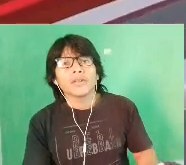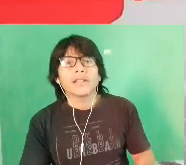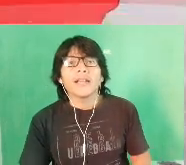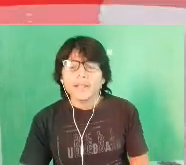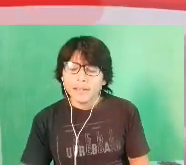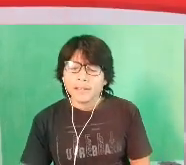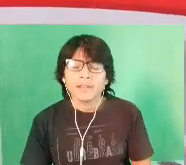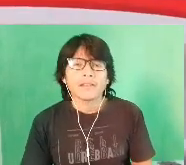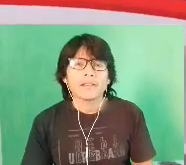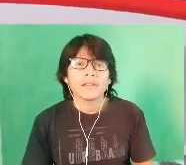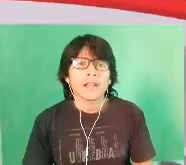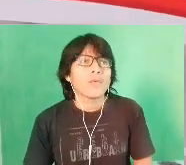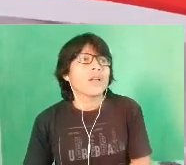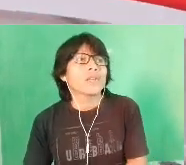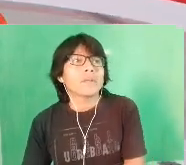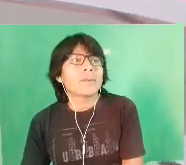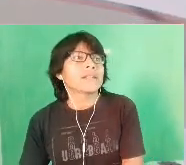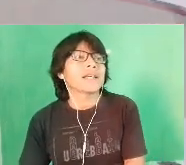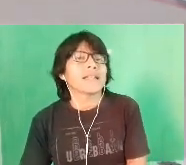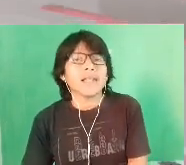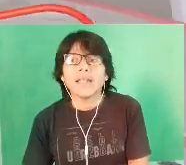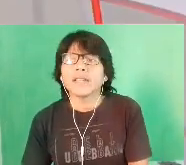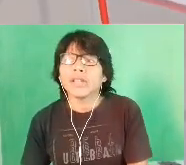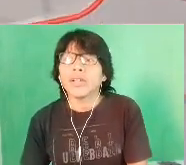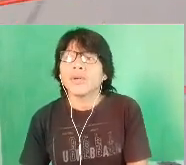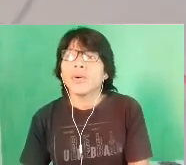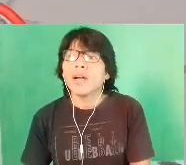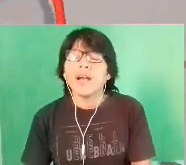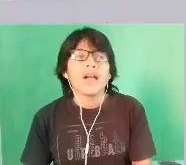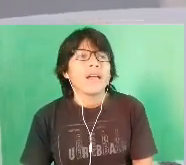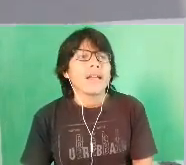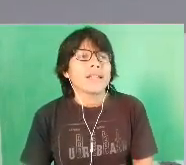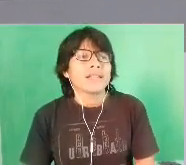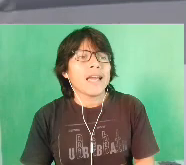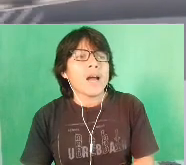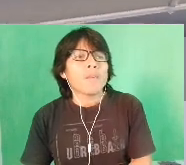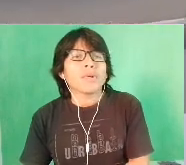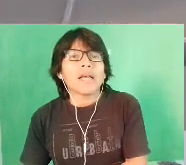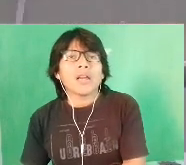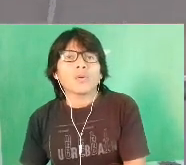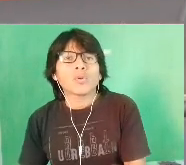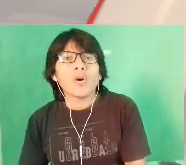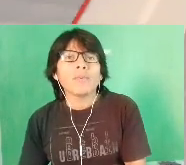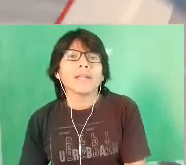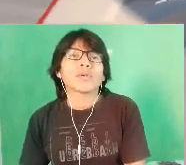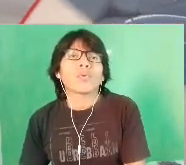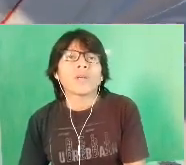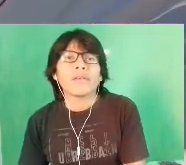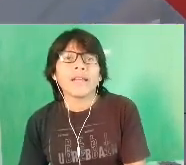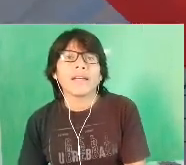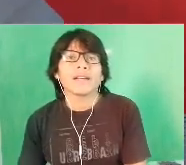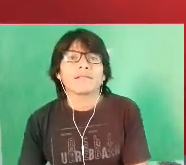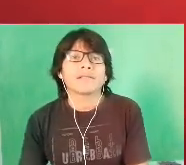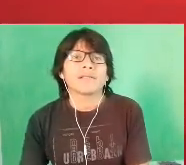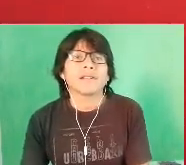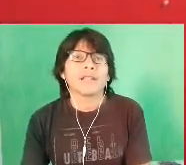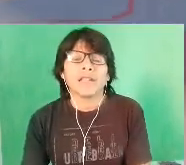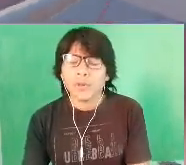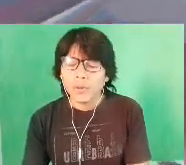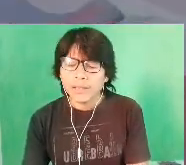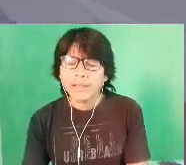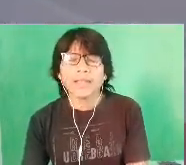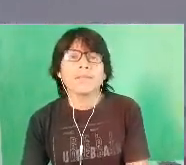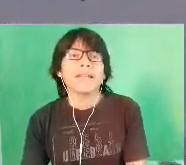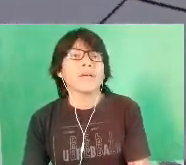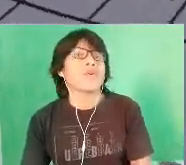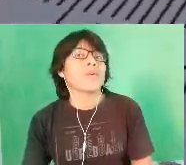desde años atrás? Cuando el presidente decidió apoyar a los jóvenes con una beca y